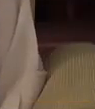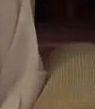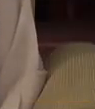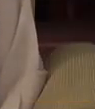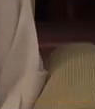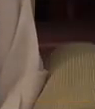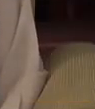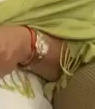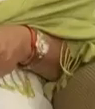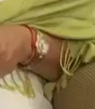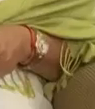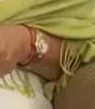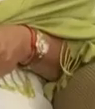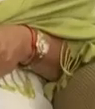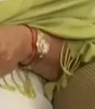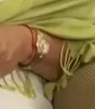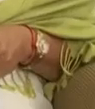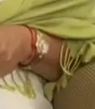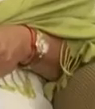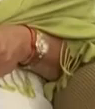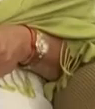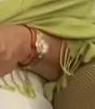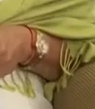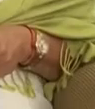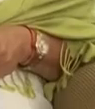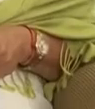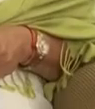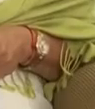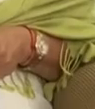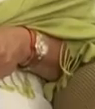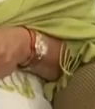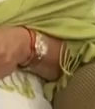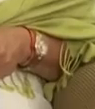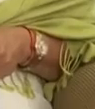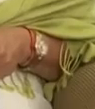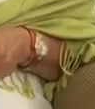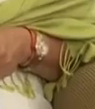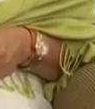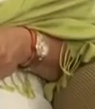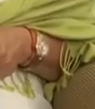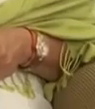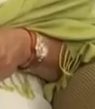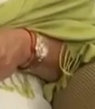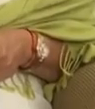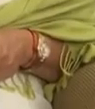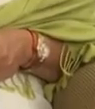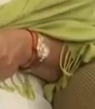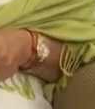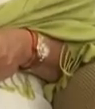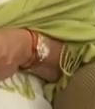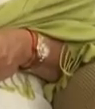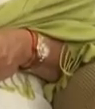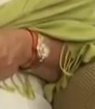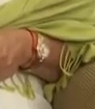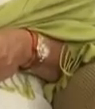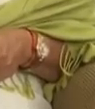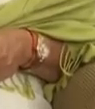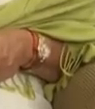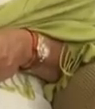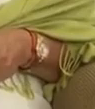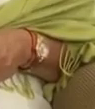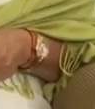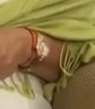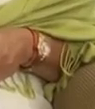del 68. Y los indicadores de salud del país empiezan a mejorar ostensiblemente. Ya